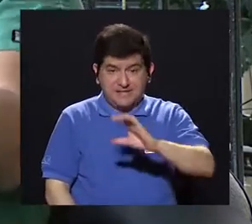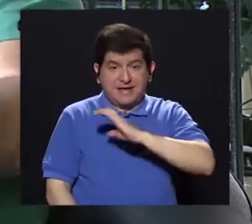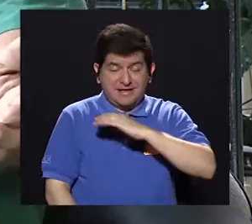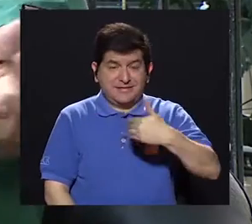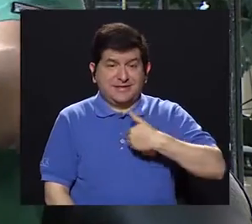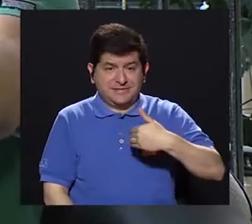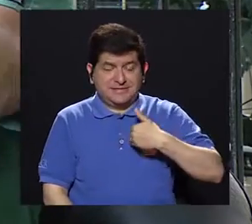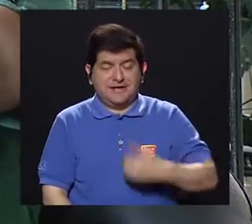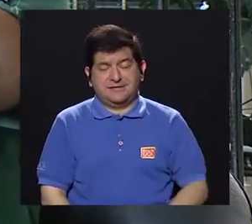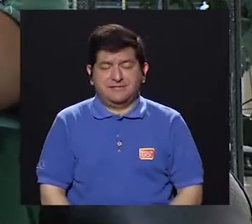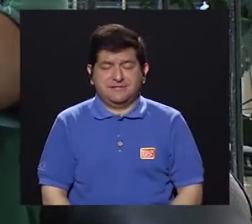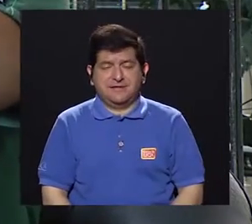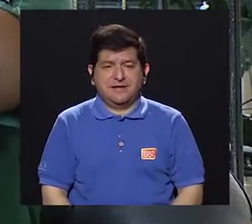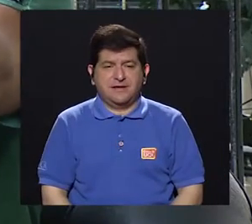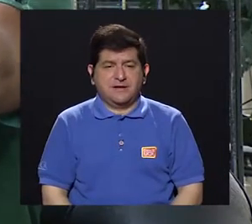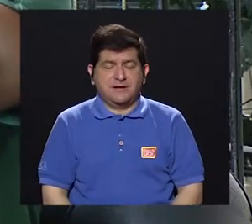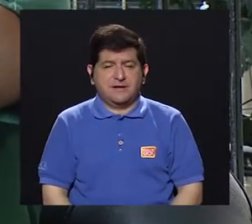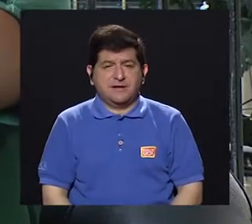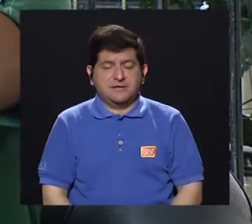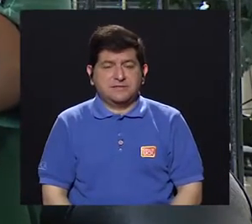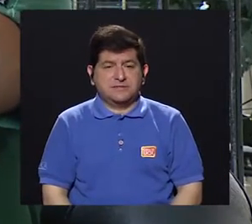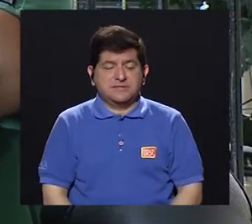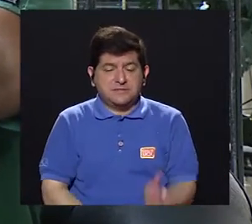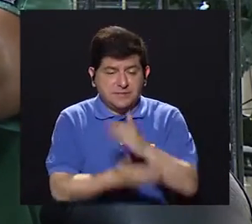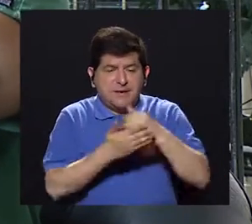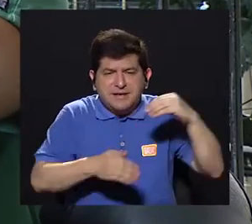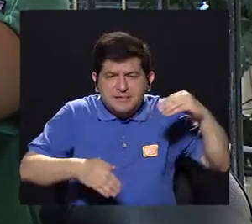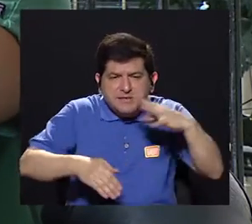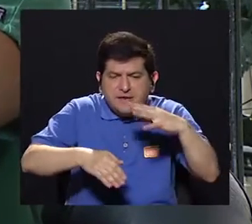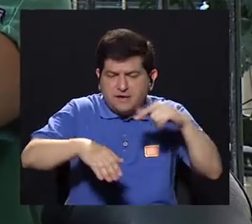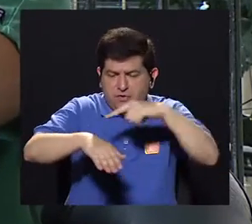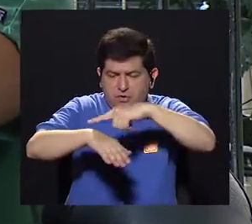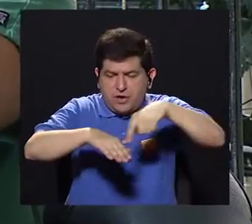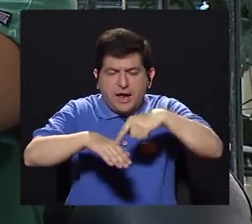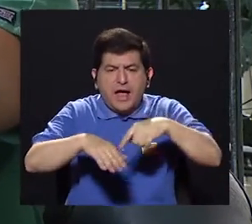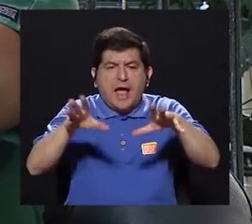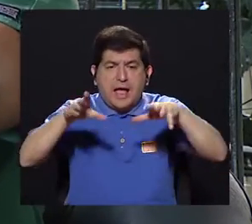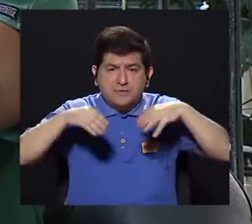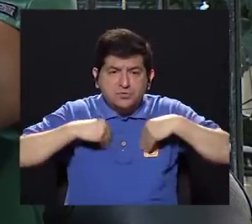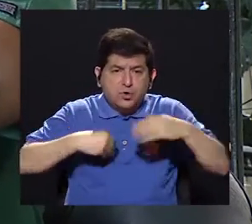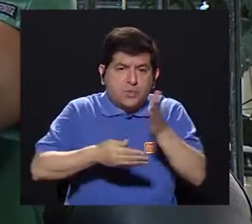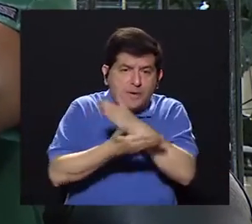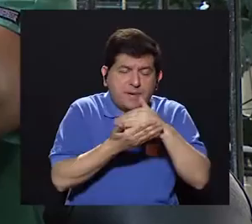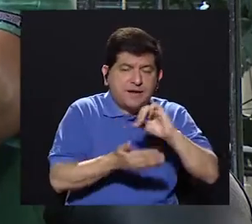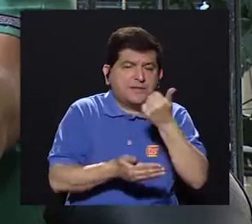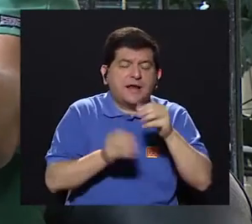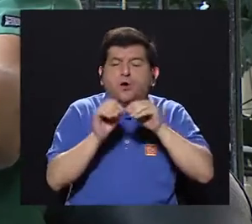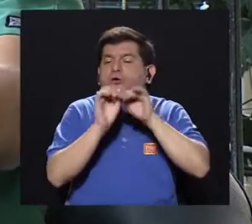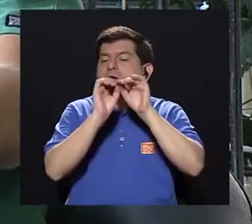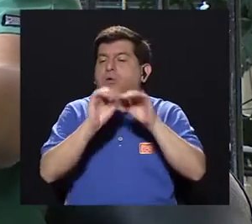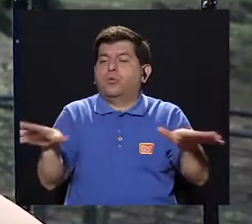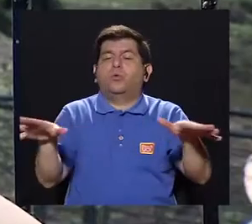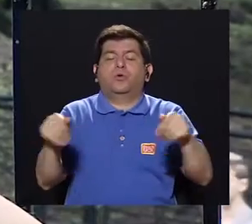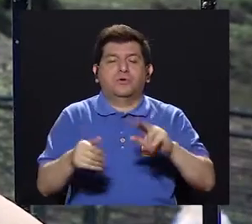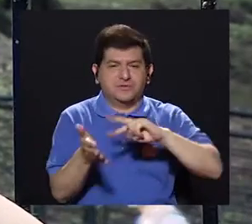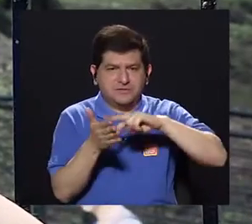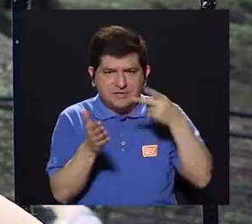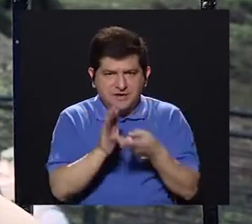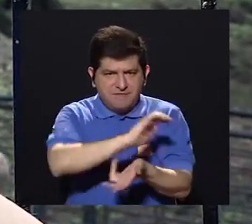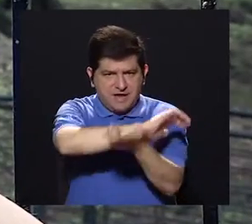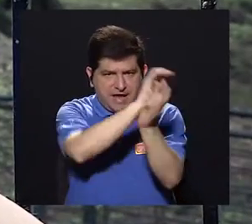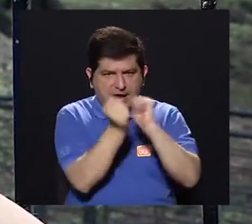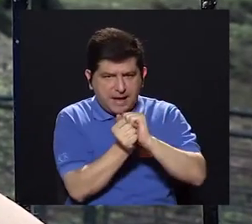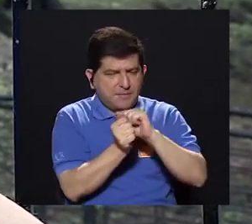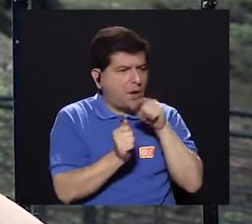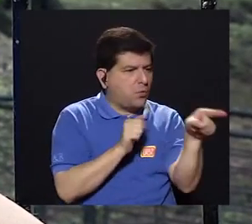radiación, al tocar esta mano, parte de la radiación se absorbe, pero parte de la radiación se dispersa. Entonces quiere decir